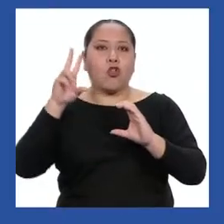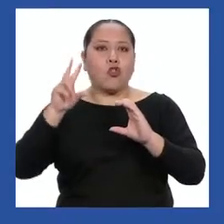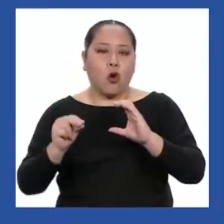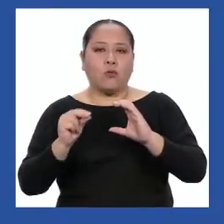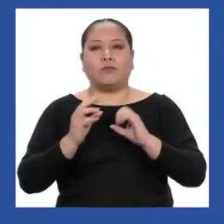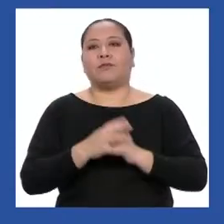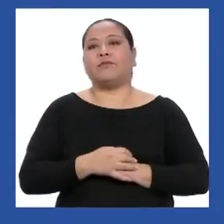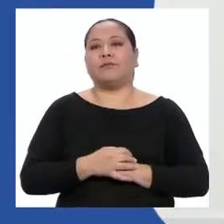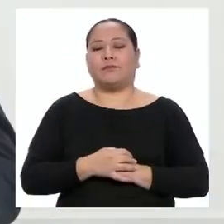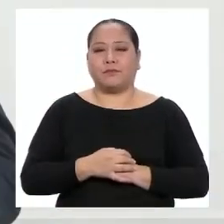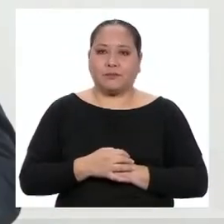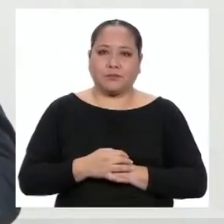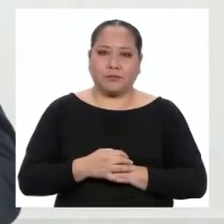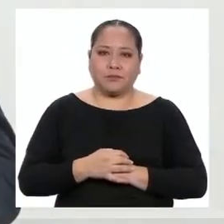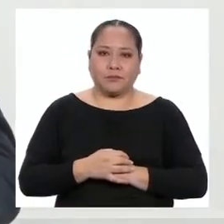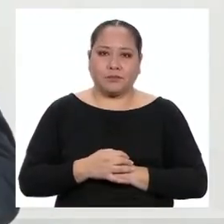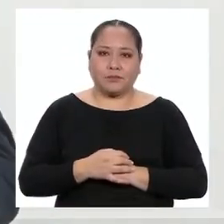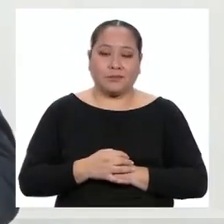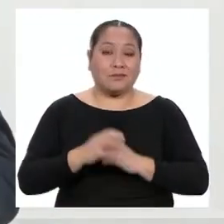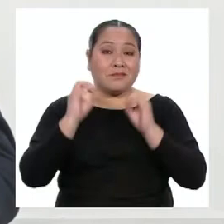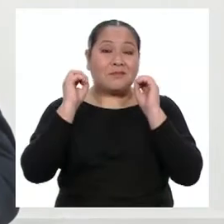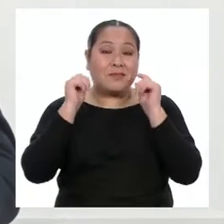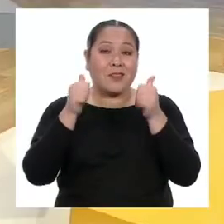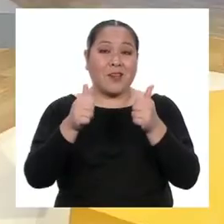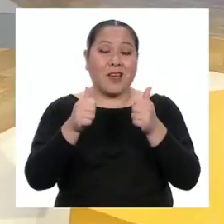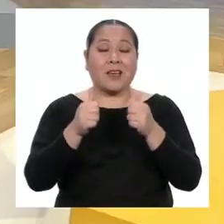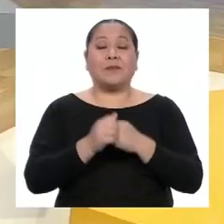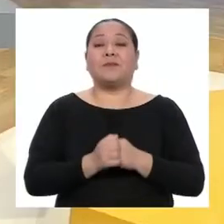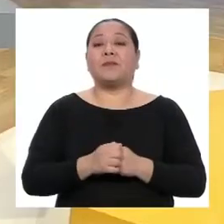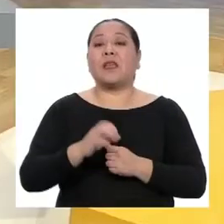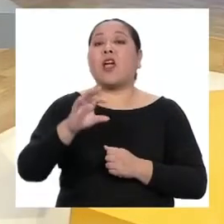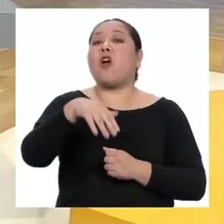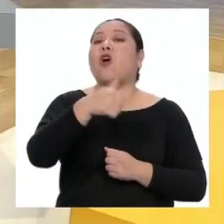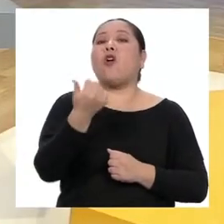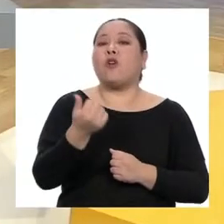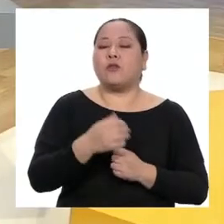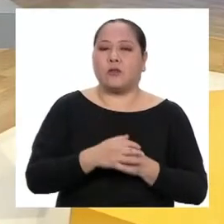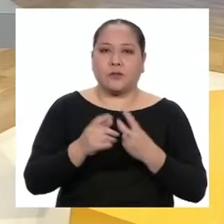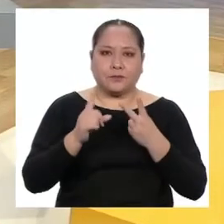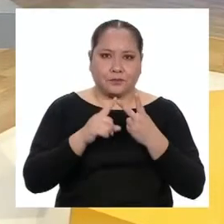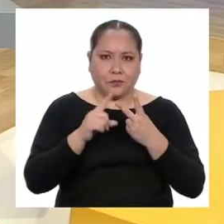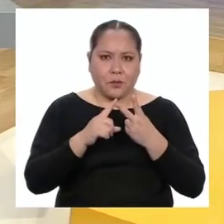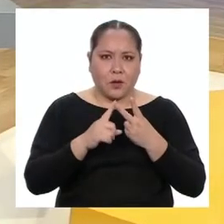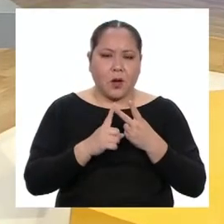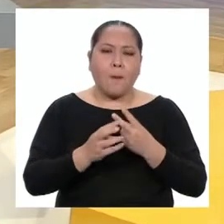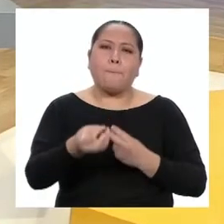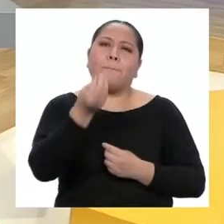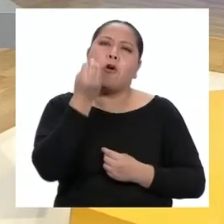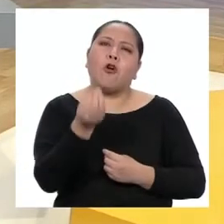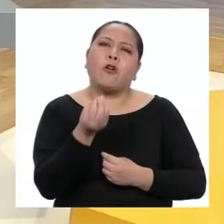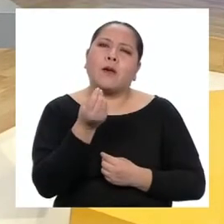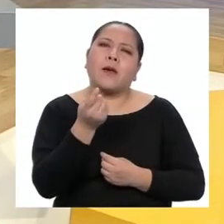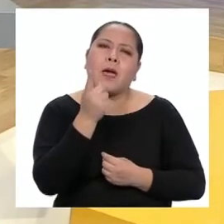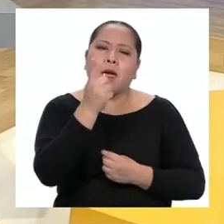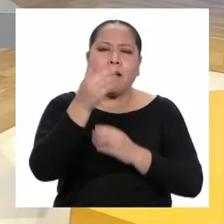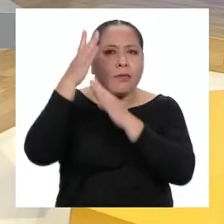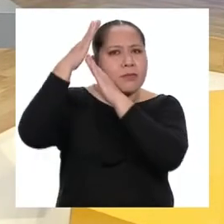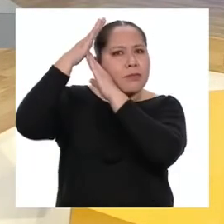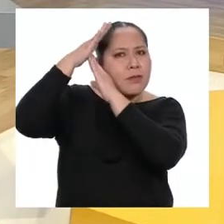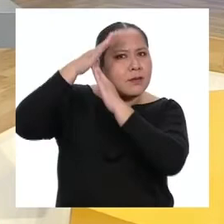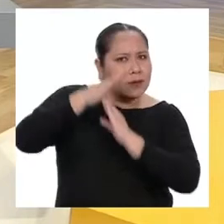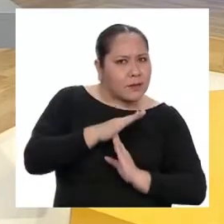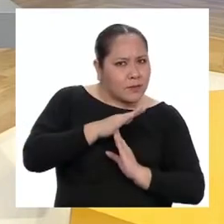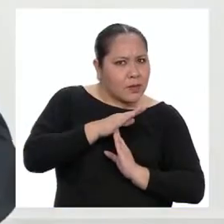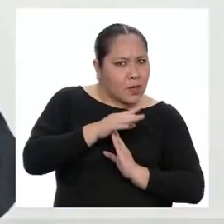no. Bien, vamos con la siguiente. ¿Cuál fue el motivo de discriminación